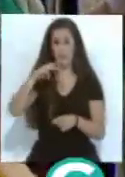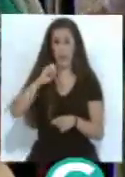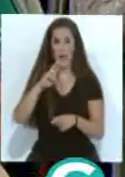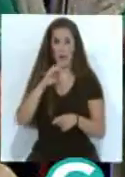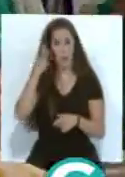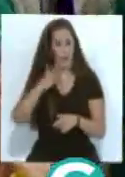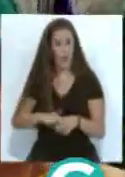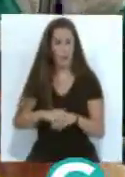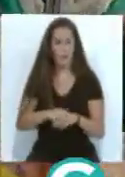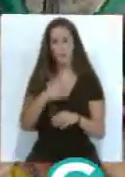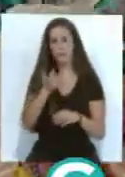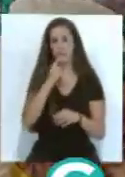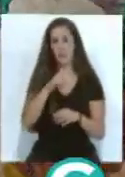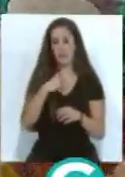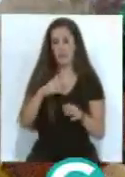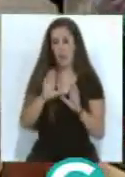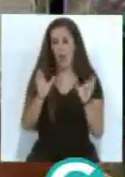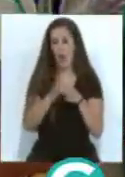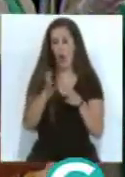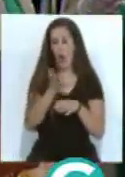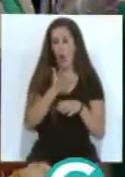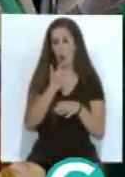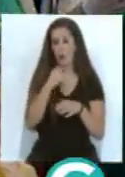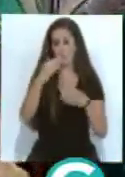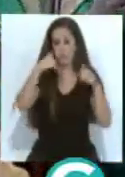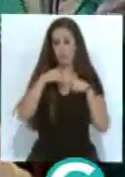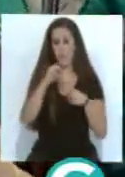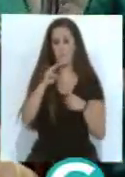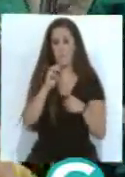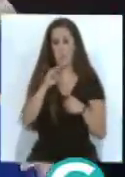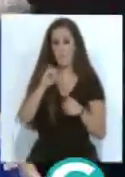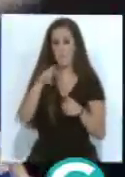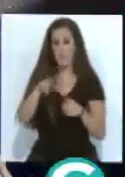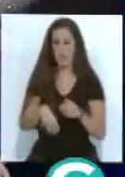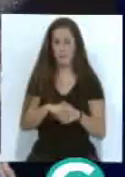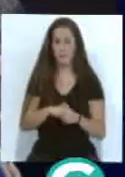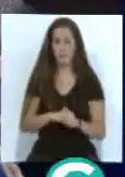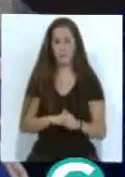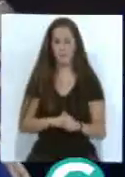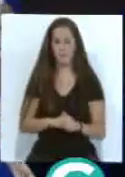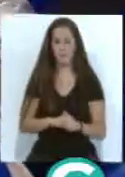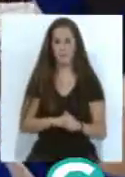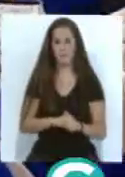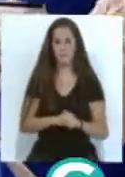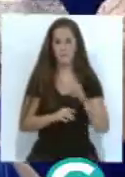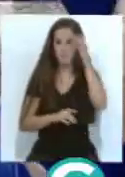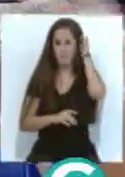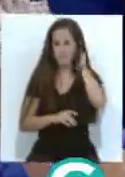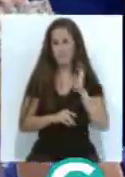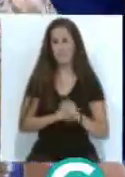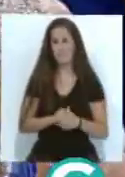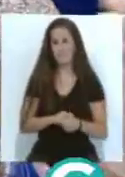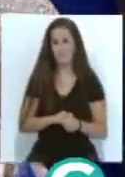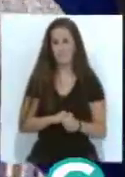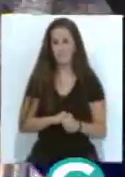lacio. La dirección del coro continuará a cargo de Pepín Monzón. Lo que llena mi fiesta con el estilo